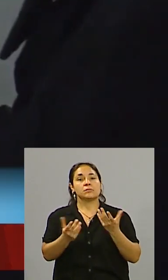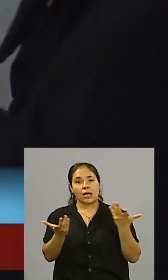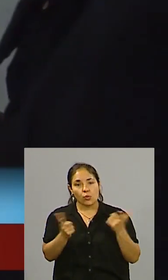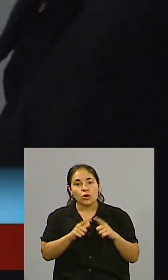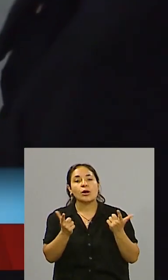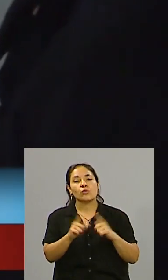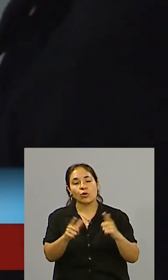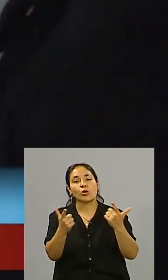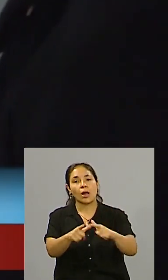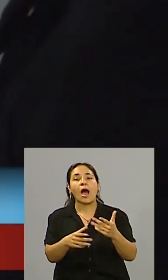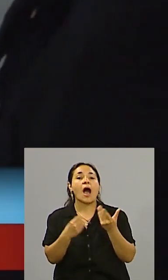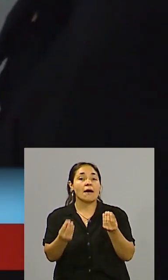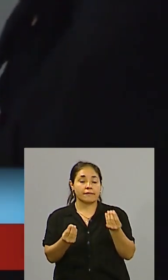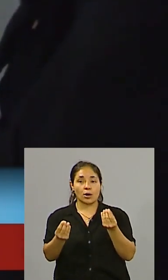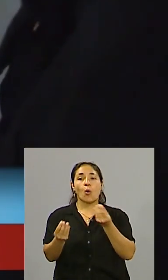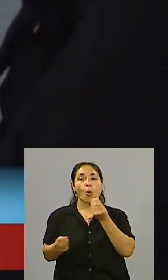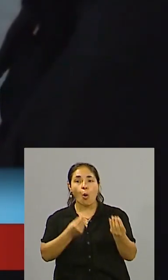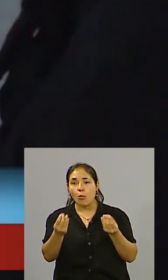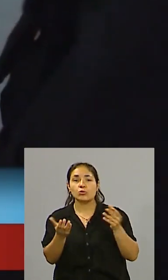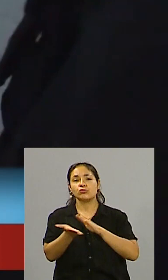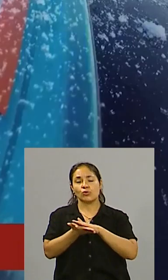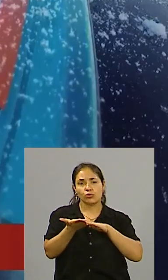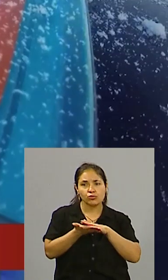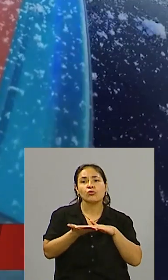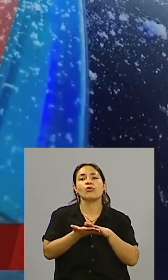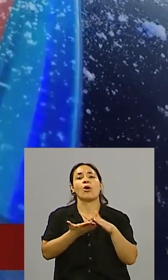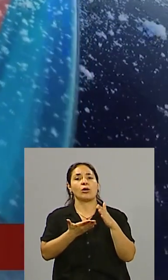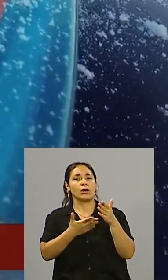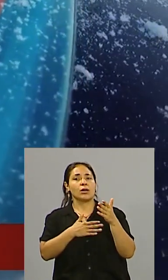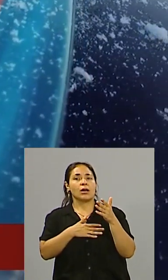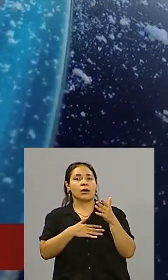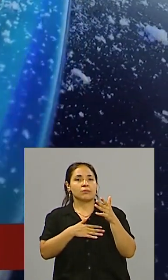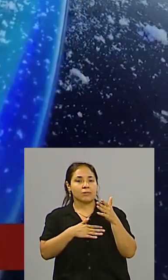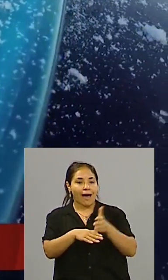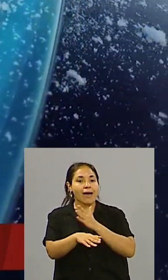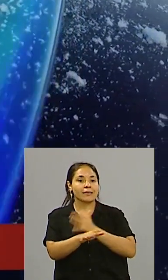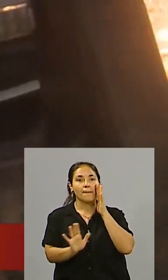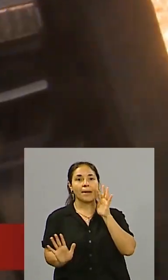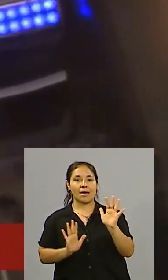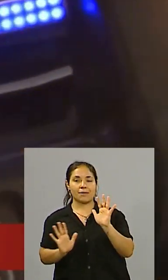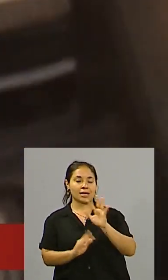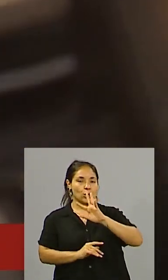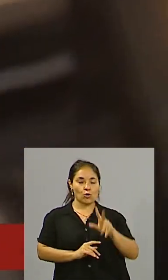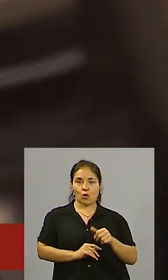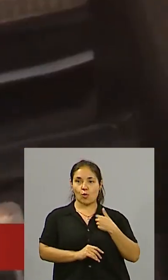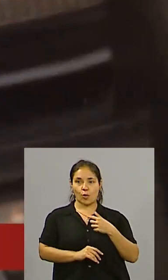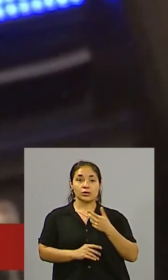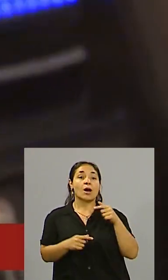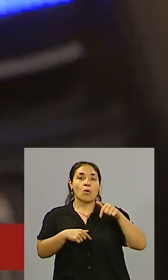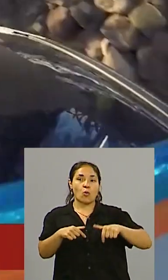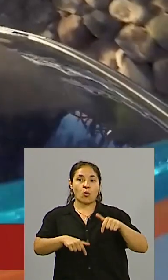ver cuáles son las herramientas que nos ayudan a focalizar y a poder prevenir esos hechos que son hoy los que vemos que